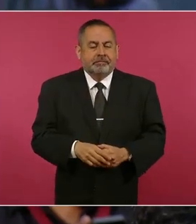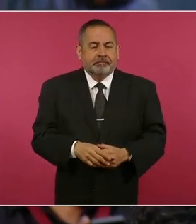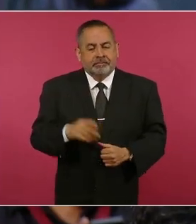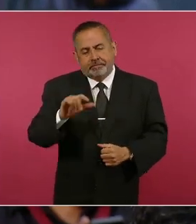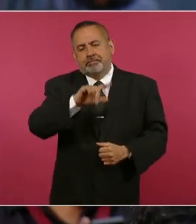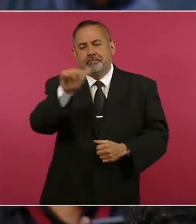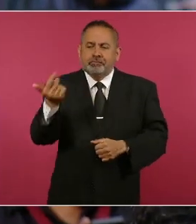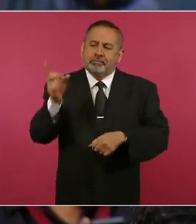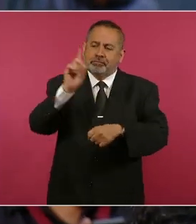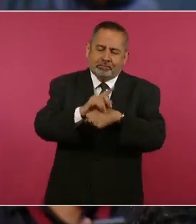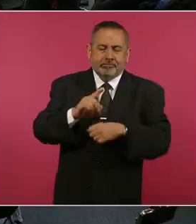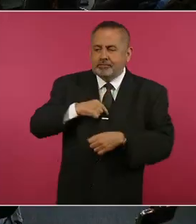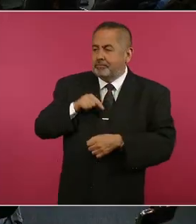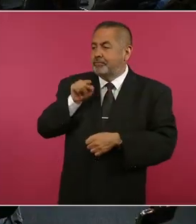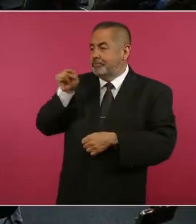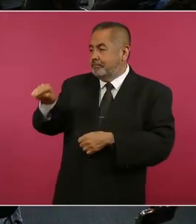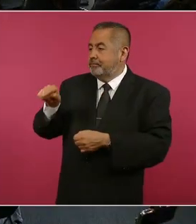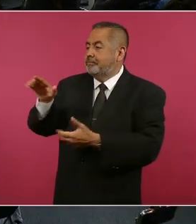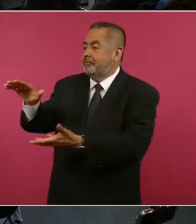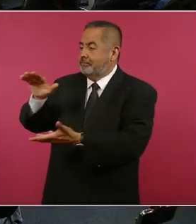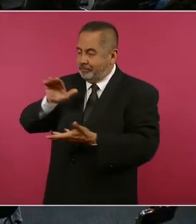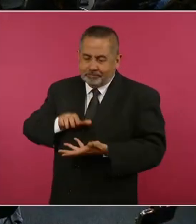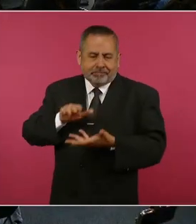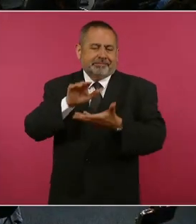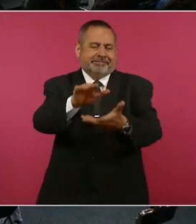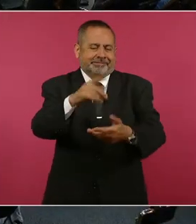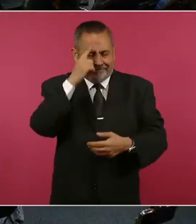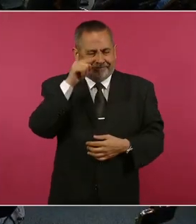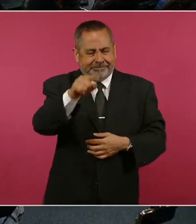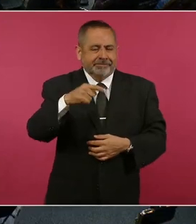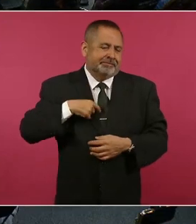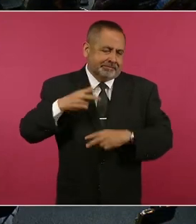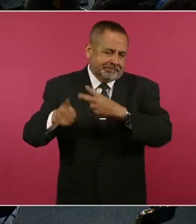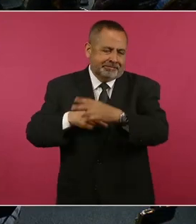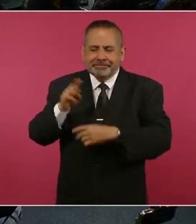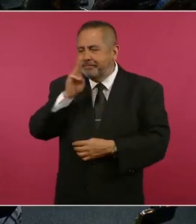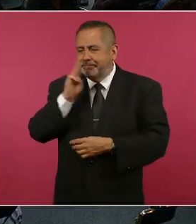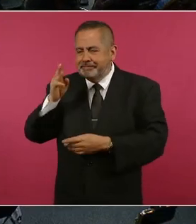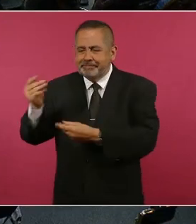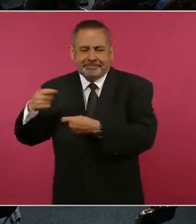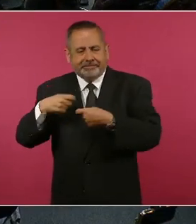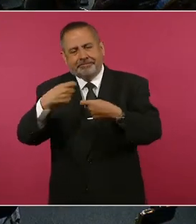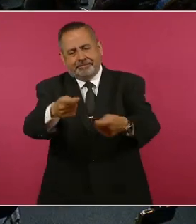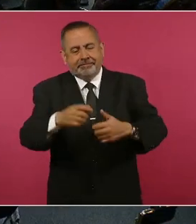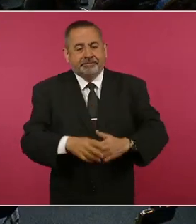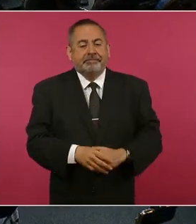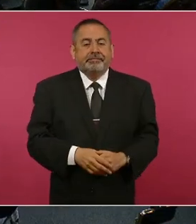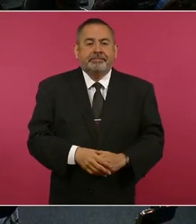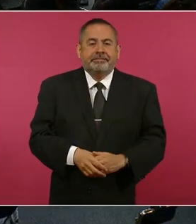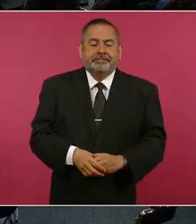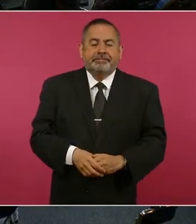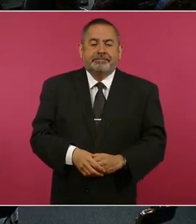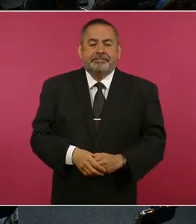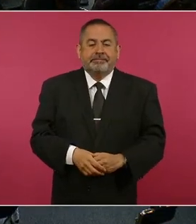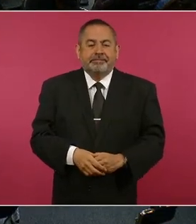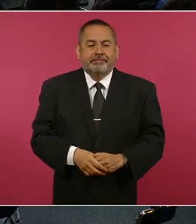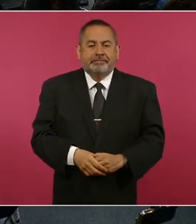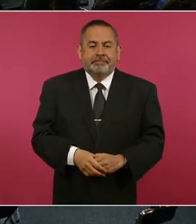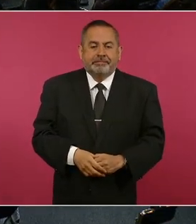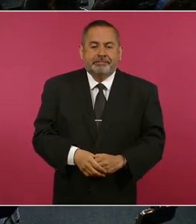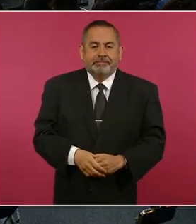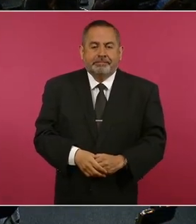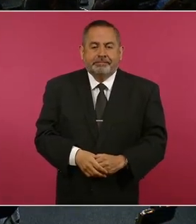pues otra vez que vaya a Mazatlán, lo que se la den. Esta. Sí, no,